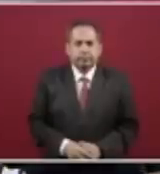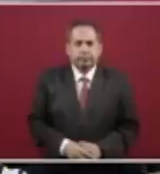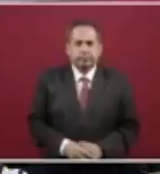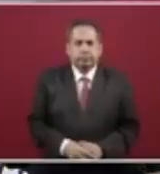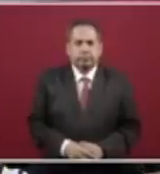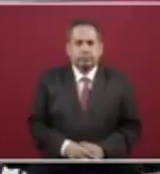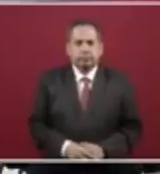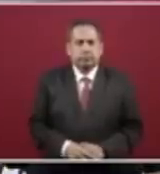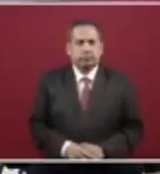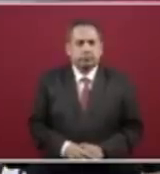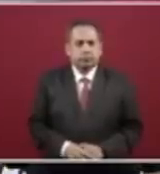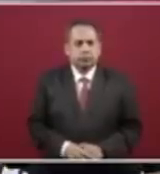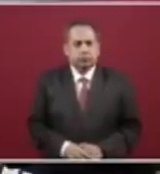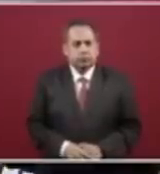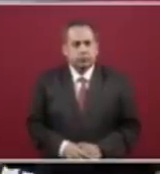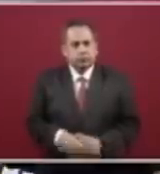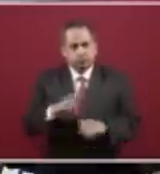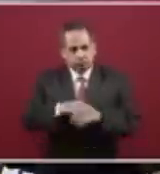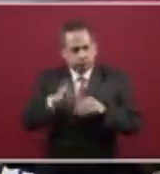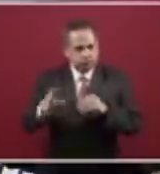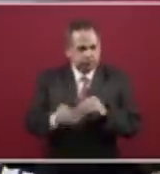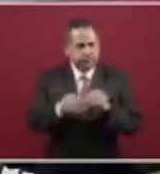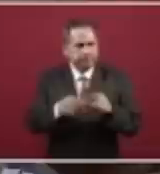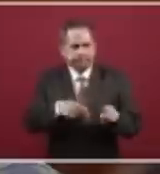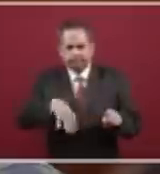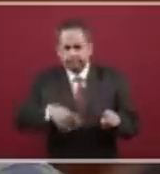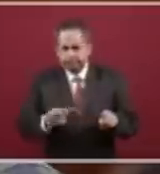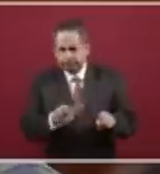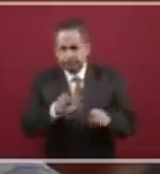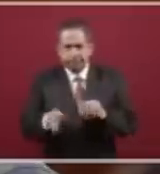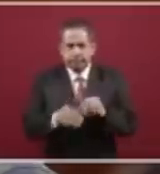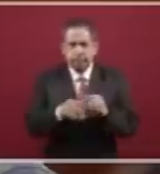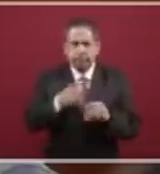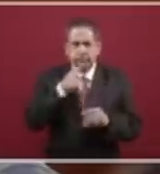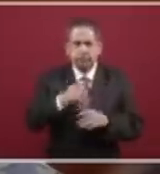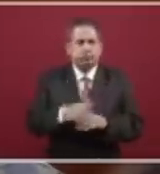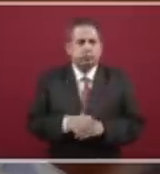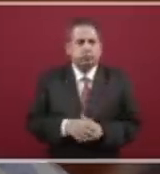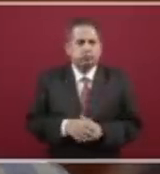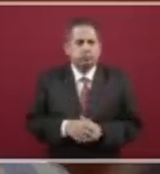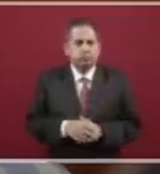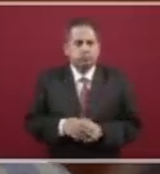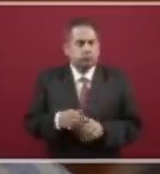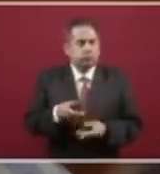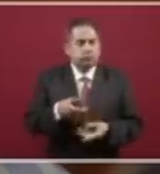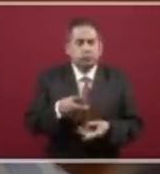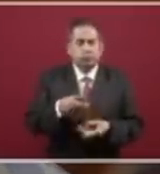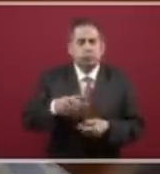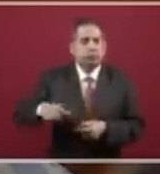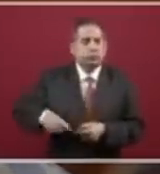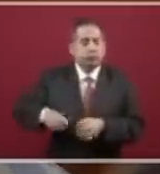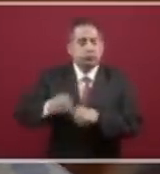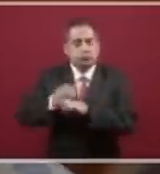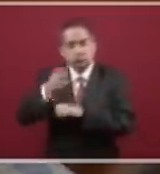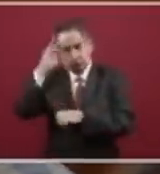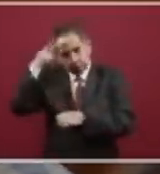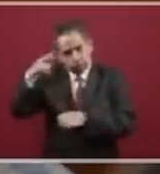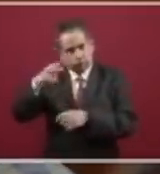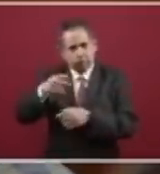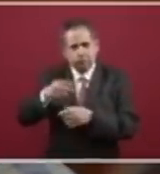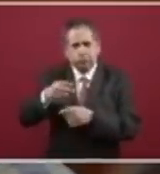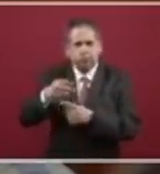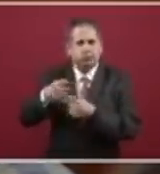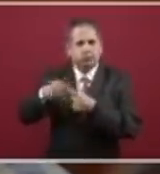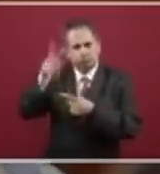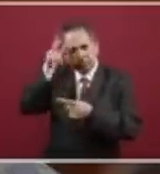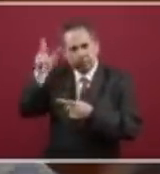abundando la pregunta el compañero habló de acciones compensatorias con los gobiernos del estado de méxico de la ciudad de mexico